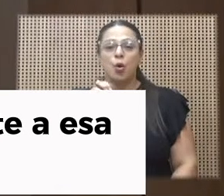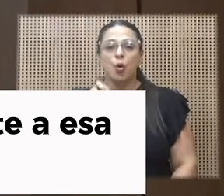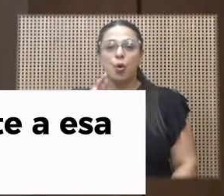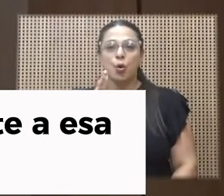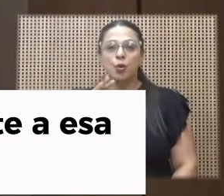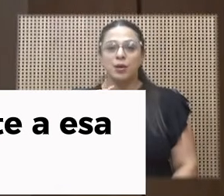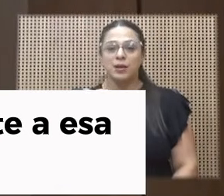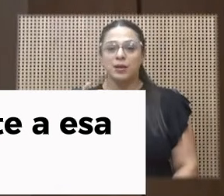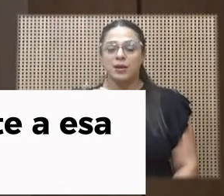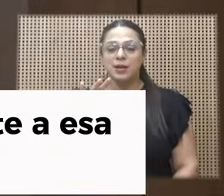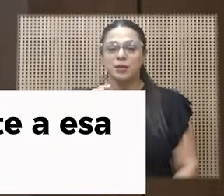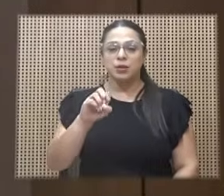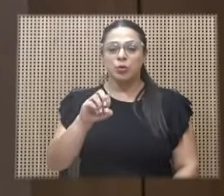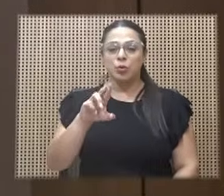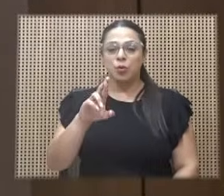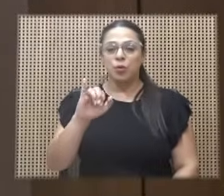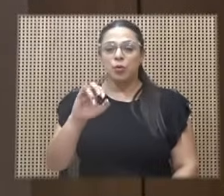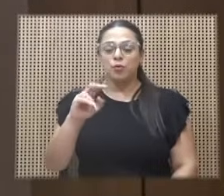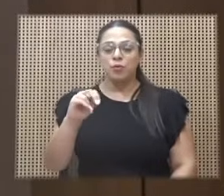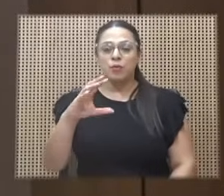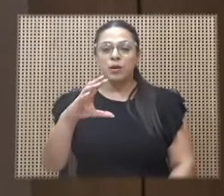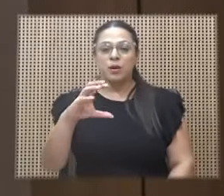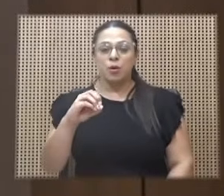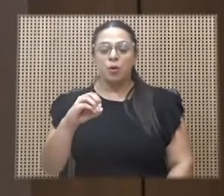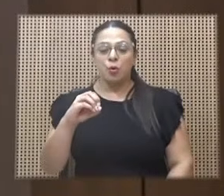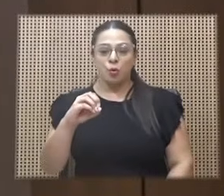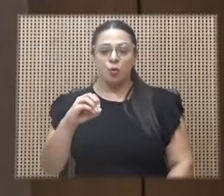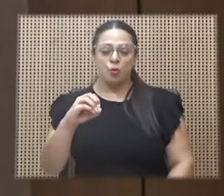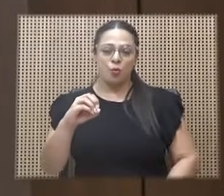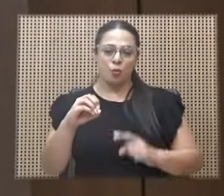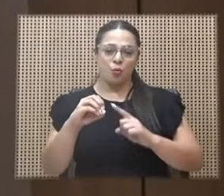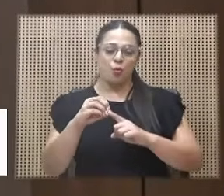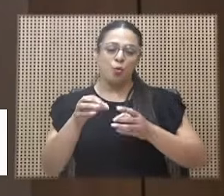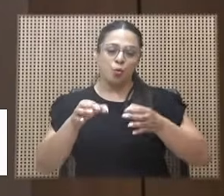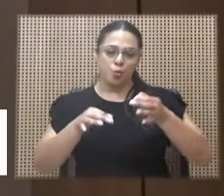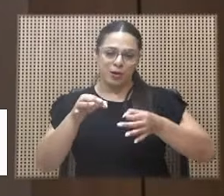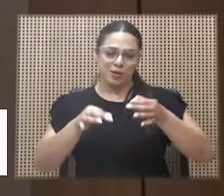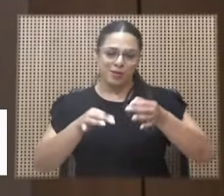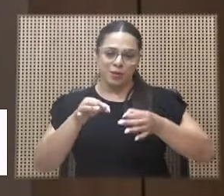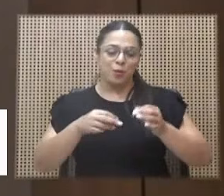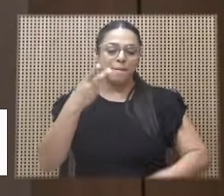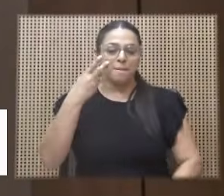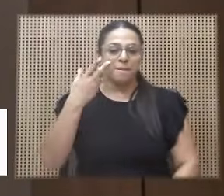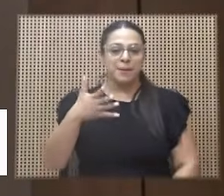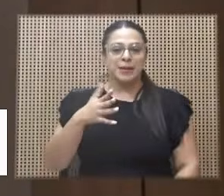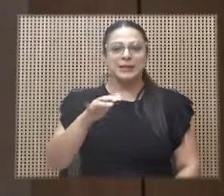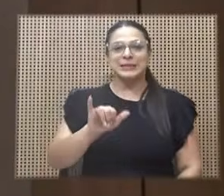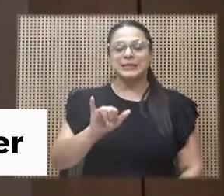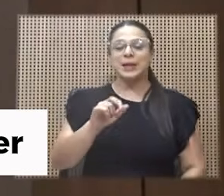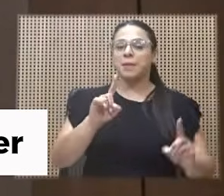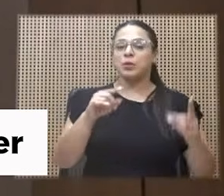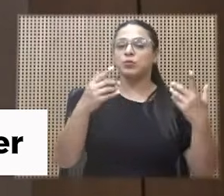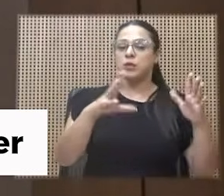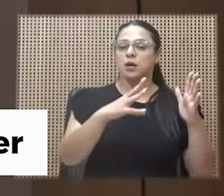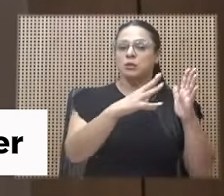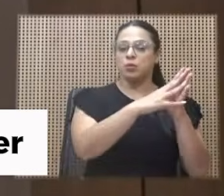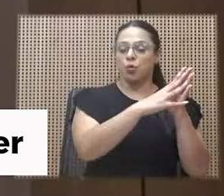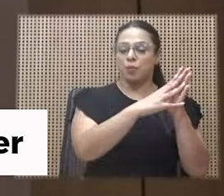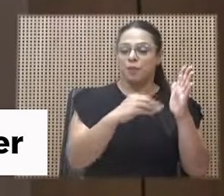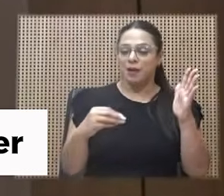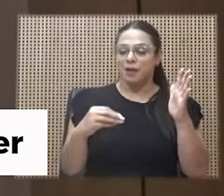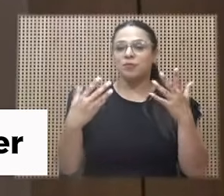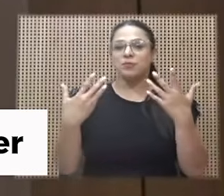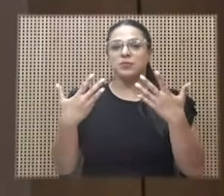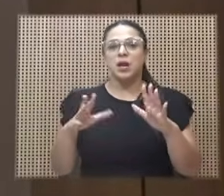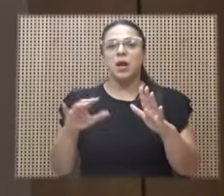parecen bastante a esa figura. Pero ya ha sido copiado, ya ha sido utilizada este tipo de figura